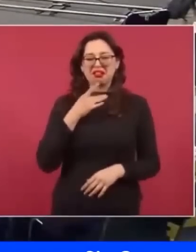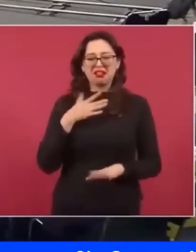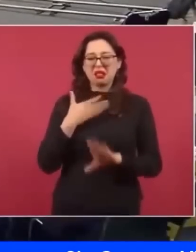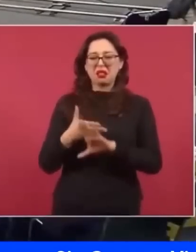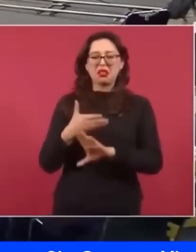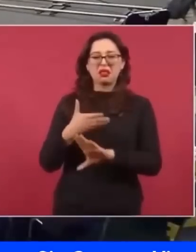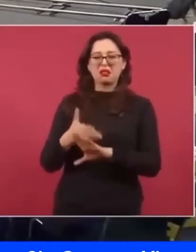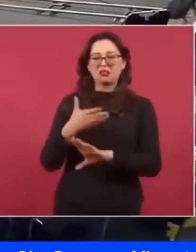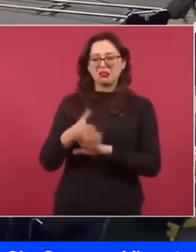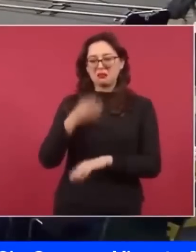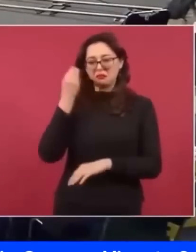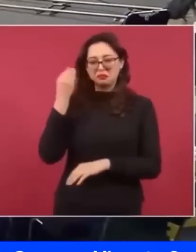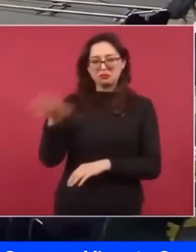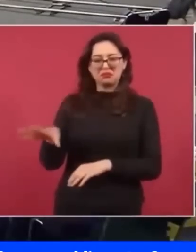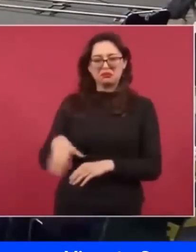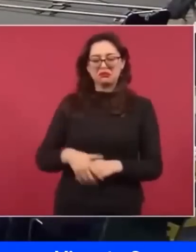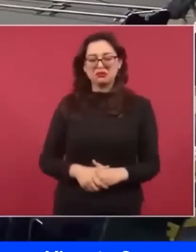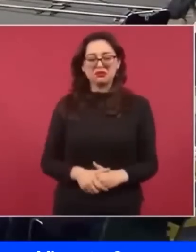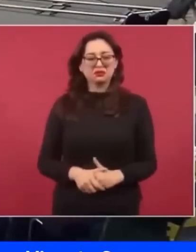Pues estas